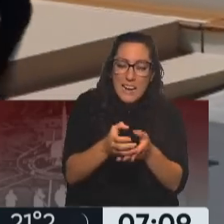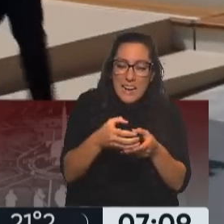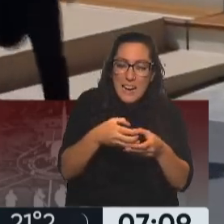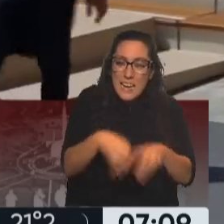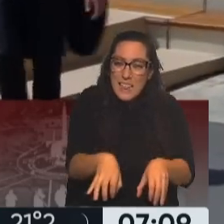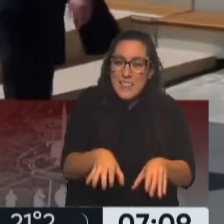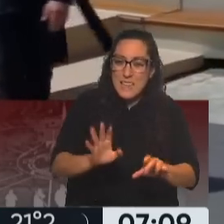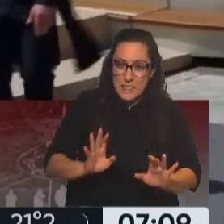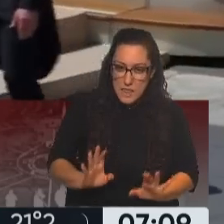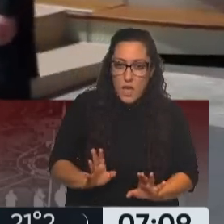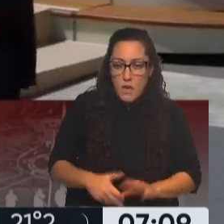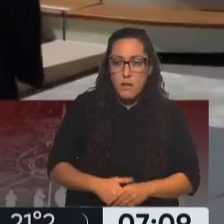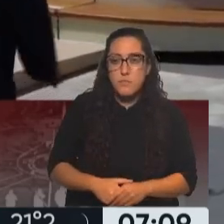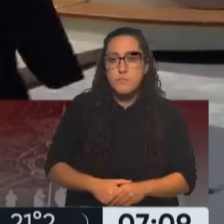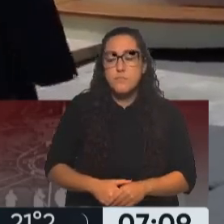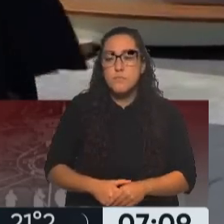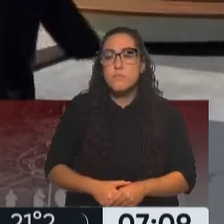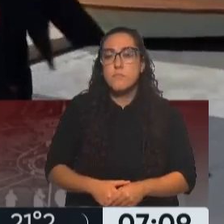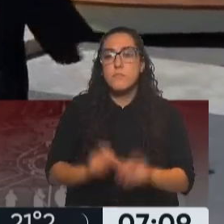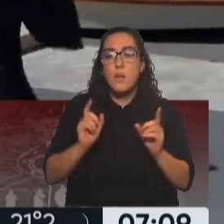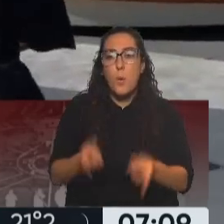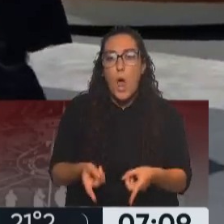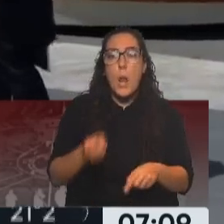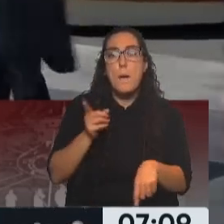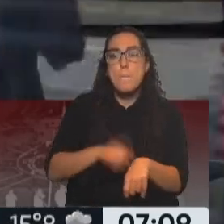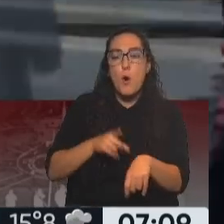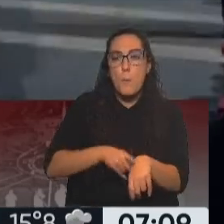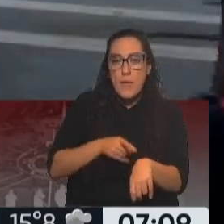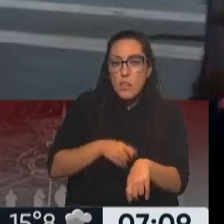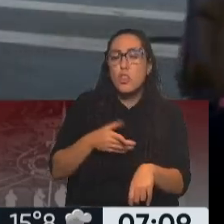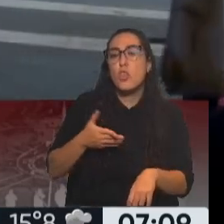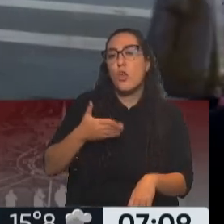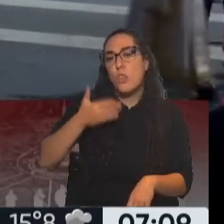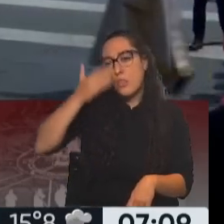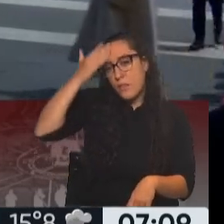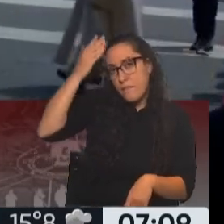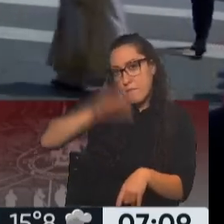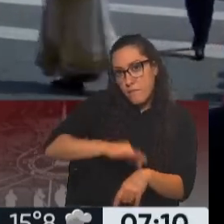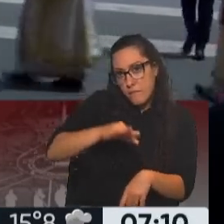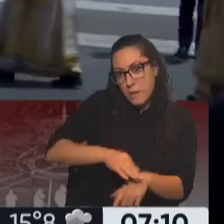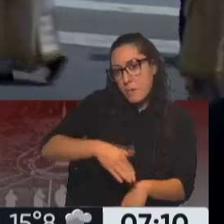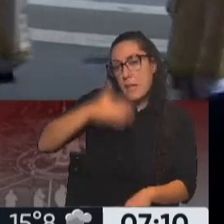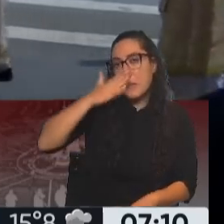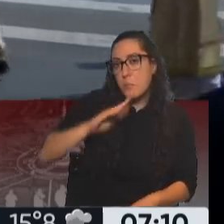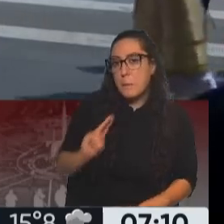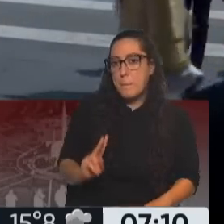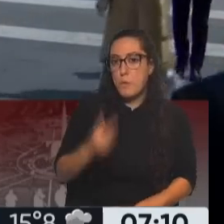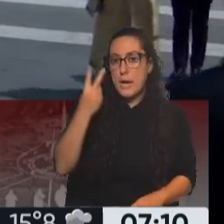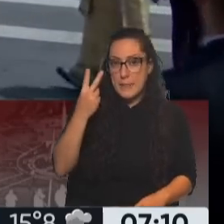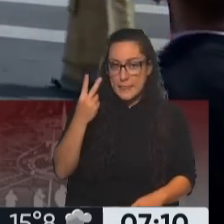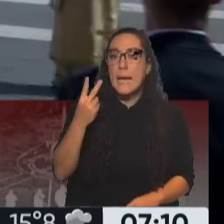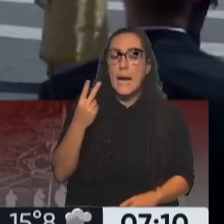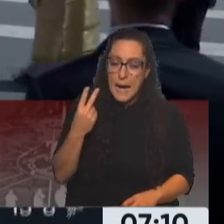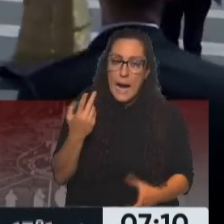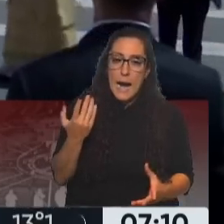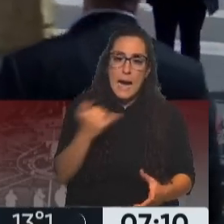pero en el momento prácticamente de la enfermedad y luego, obviamente, de la muerte, toda esta